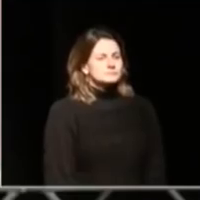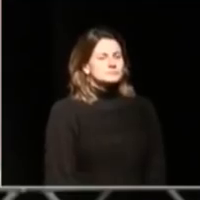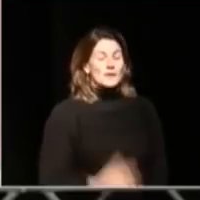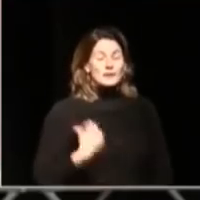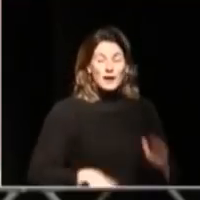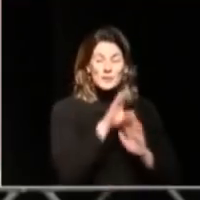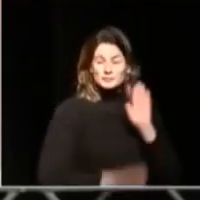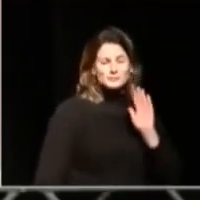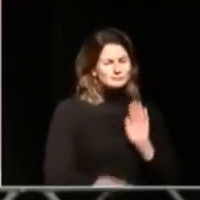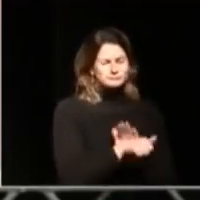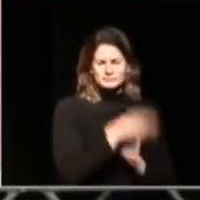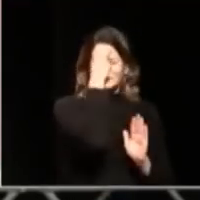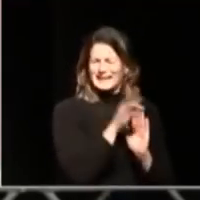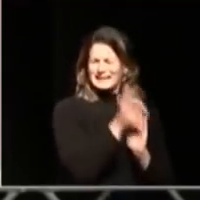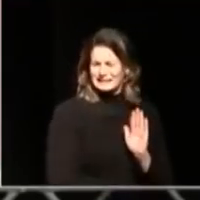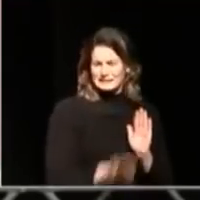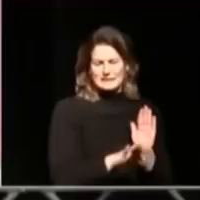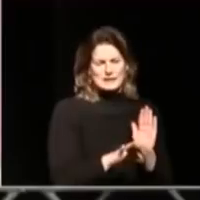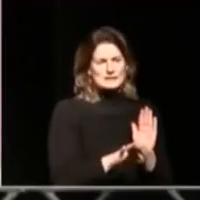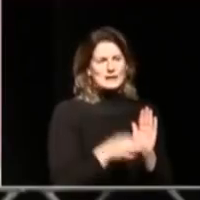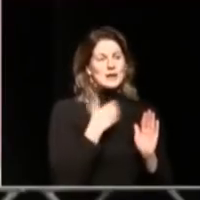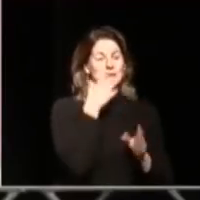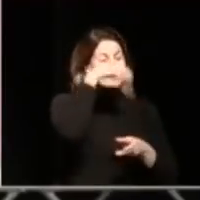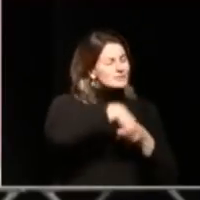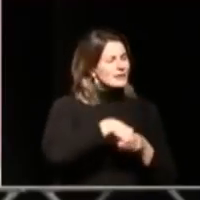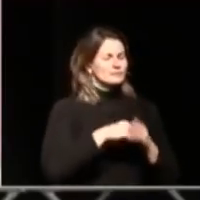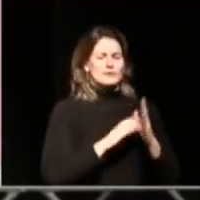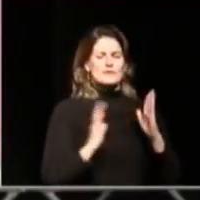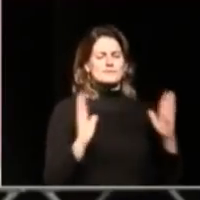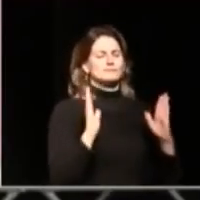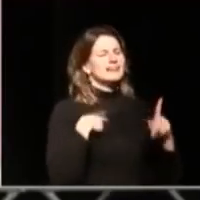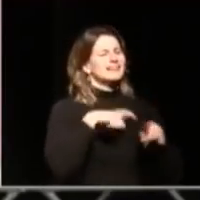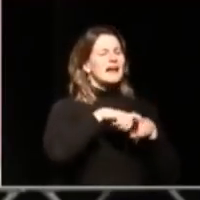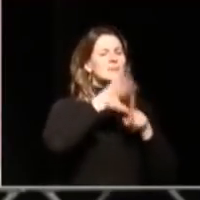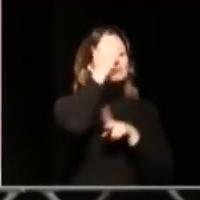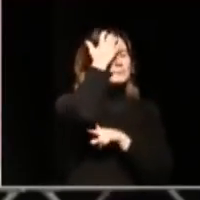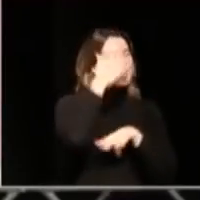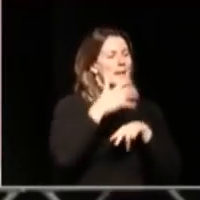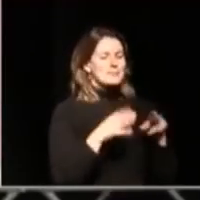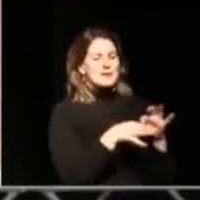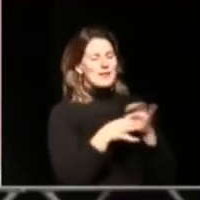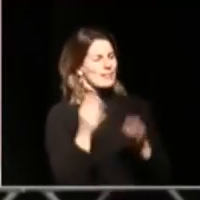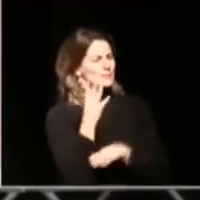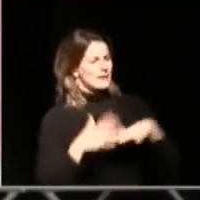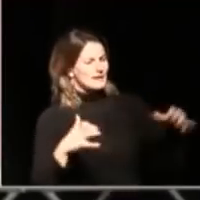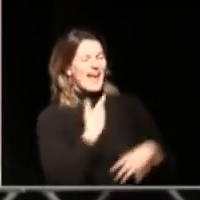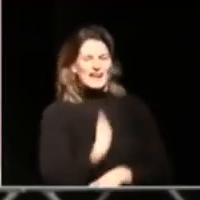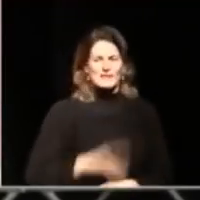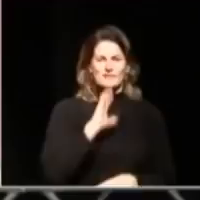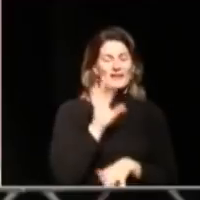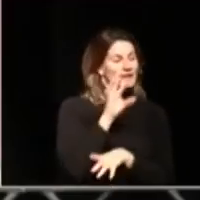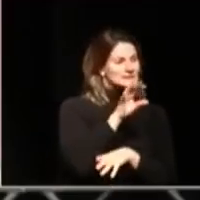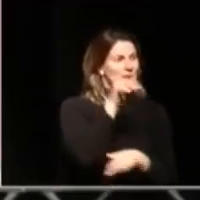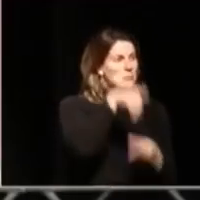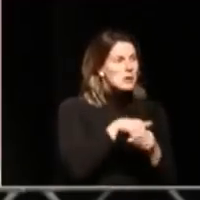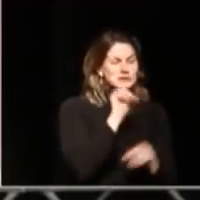Es inconstitucional. Que en un régimen supuestamente de monarquía parlamentaria, un jefe del Estado no votado